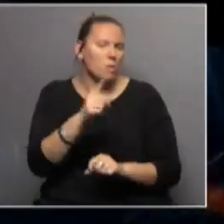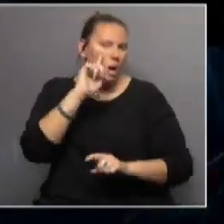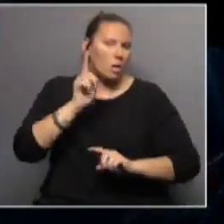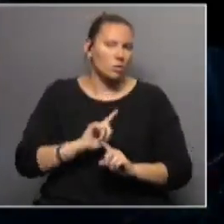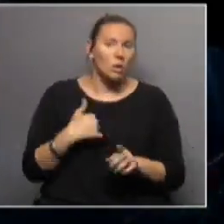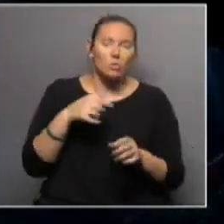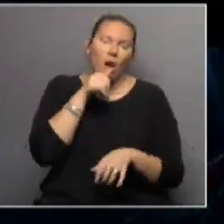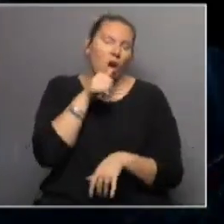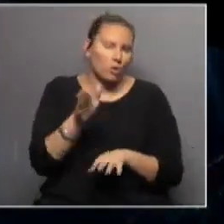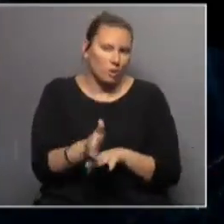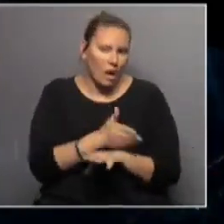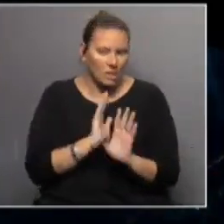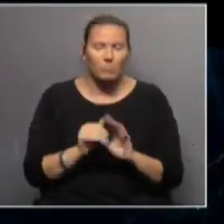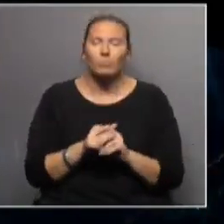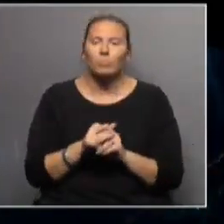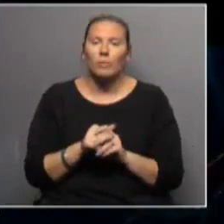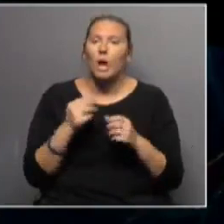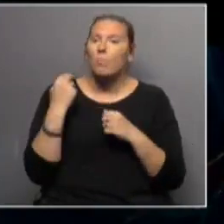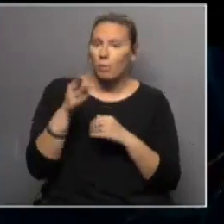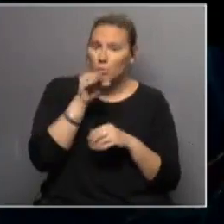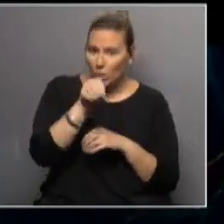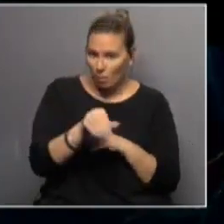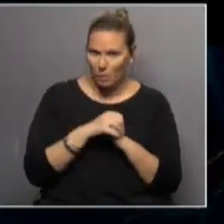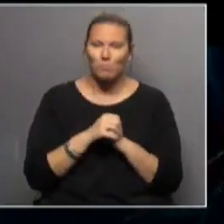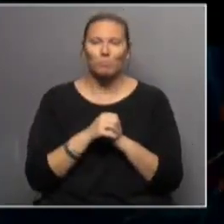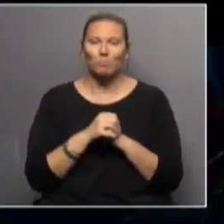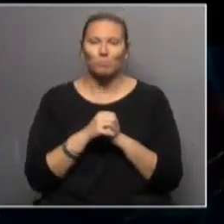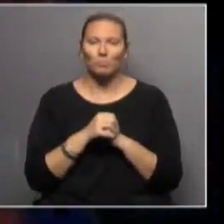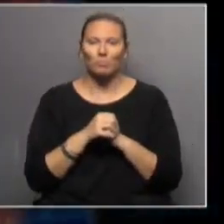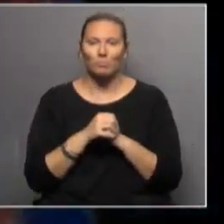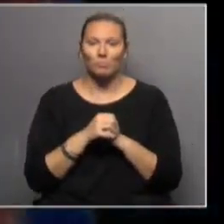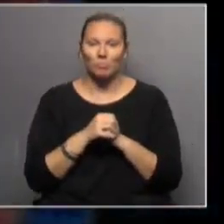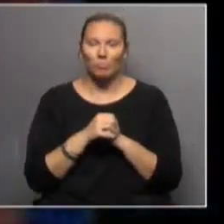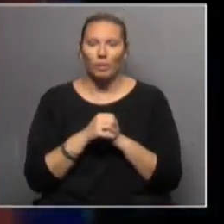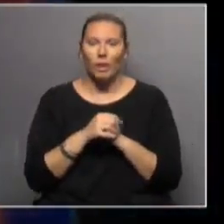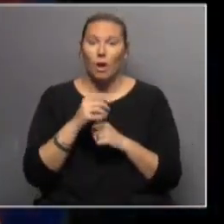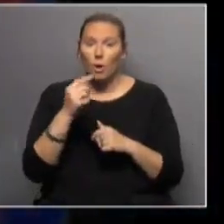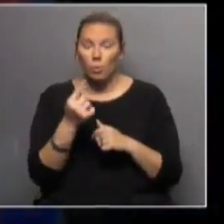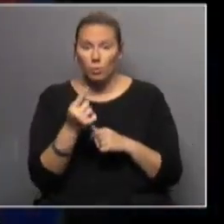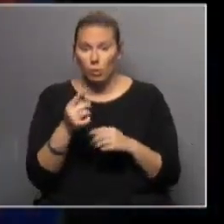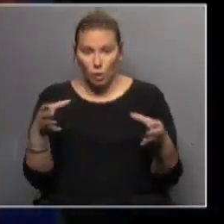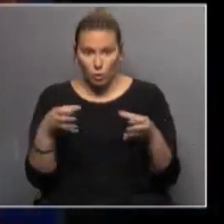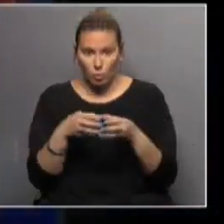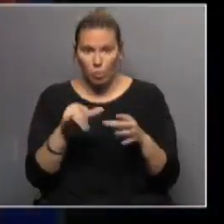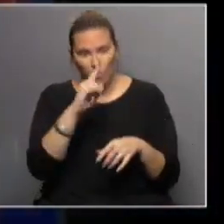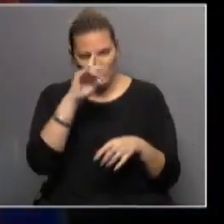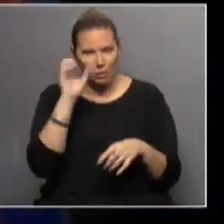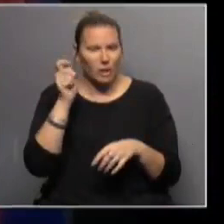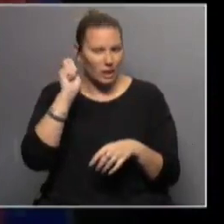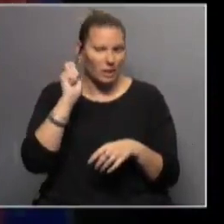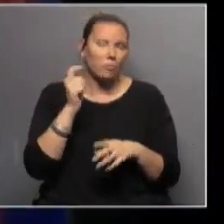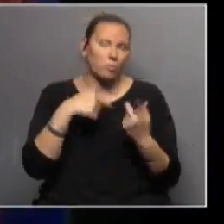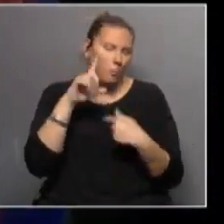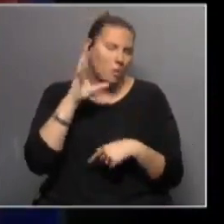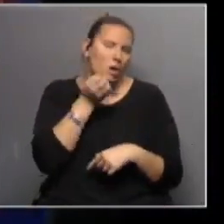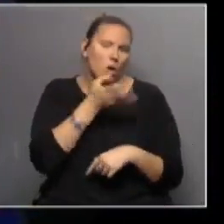estoy quemando nada, es una cosa en paralelo. Permiso, voy a hablar un poco con los televidentes. Que uno de los de la banda, capaz vos te acordás quién, porque tenés mejor